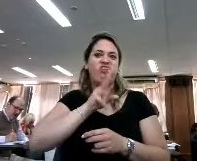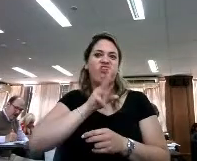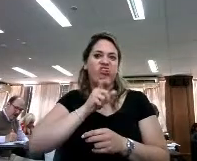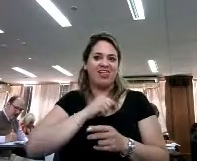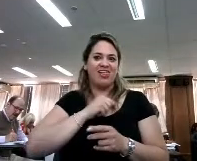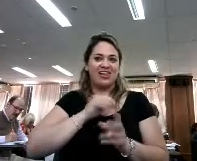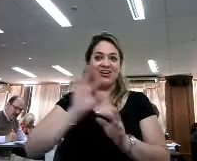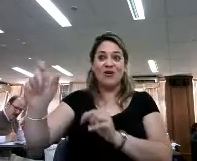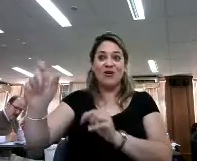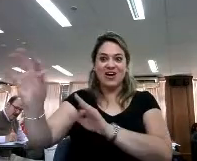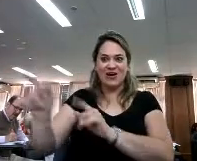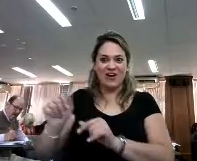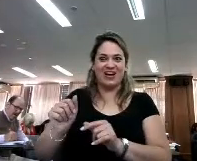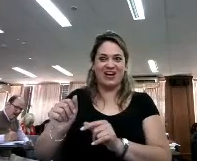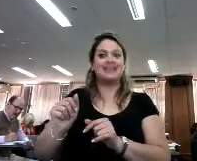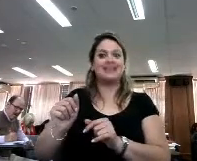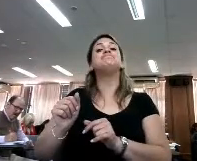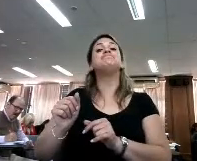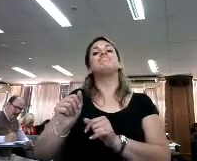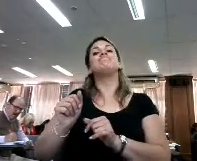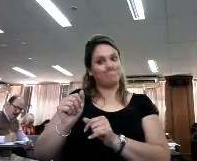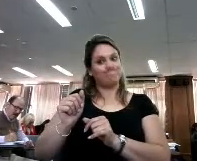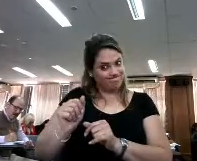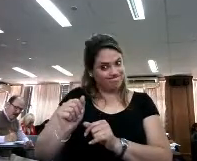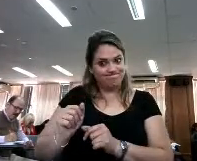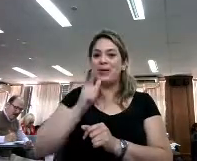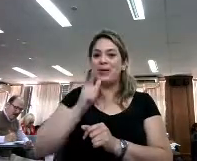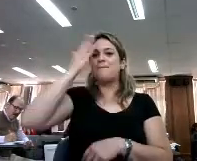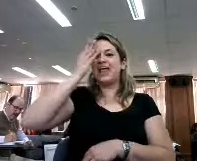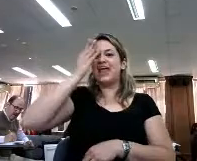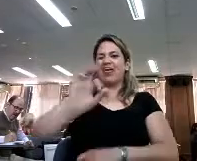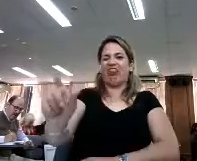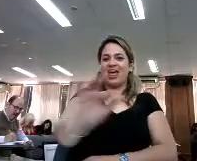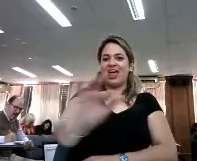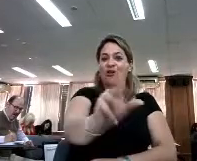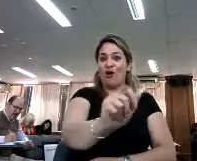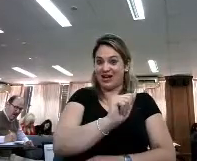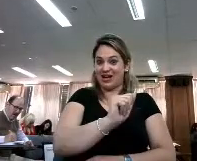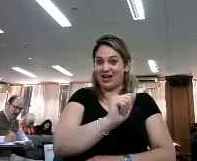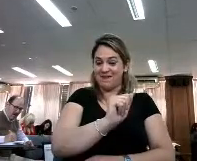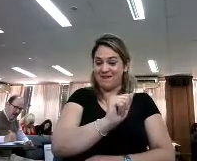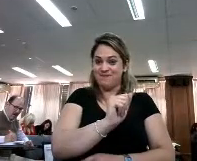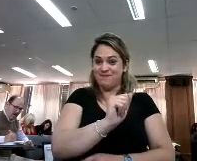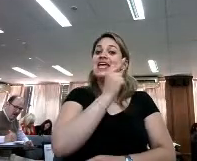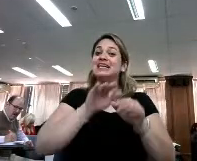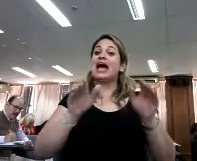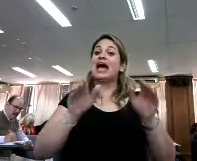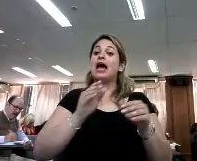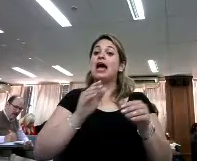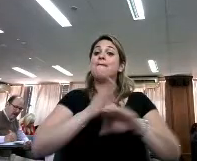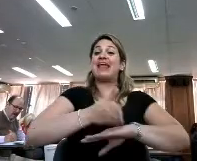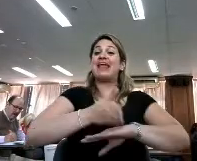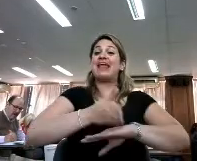Ah, qué piratea. Miren, esta plataforma, que aparte,